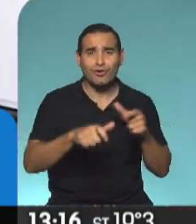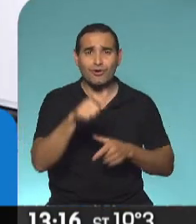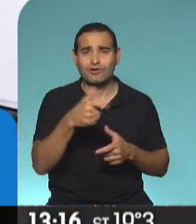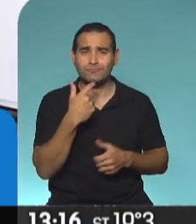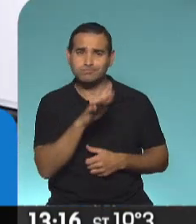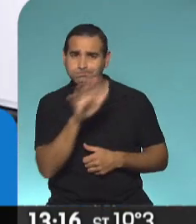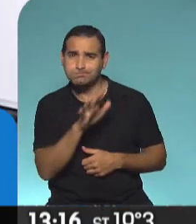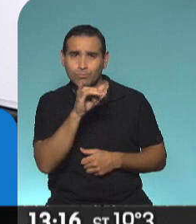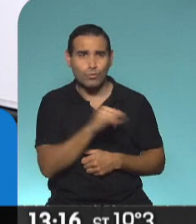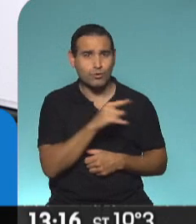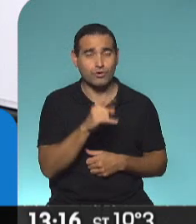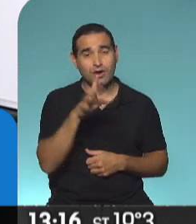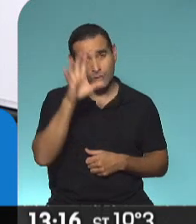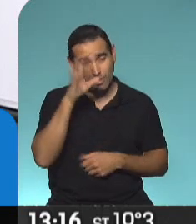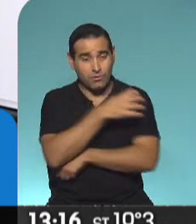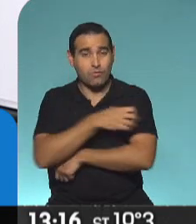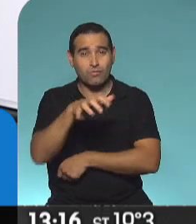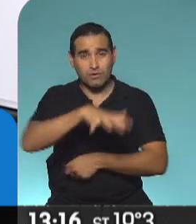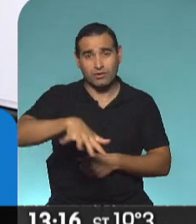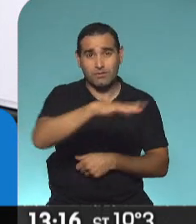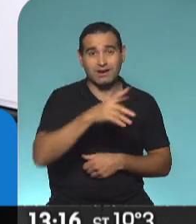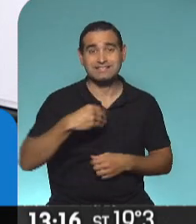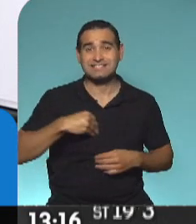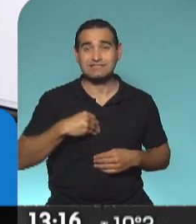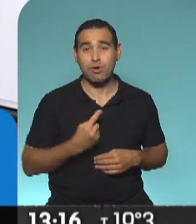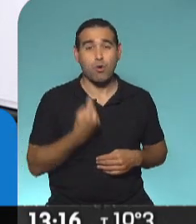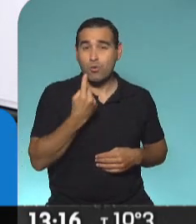caso sospechoso. Recordemos que en un barrio vulnerable con un solo síntoma,